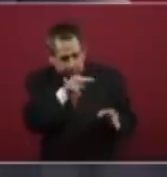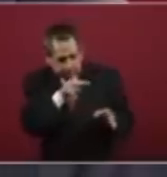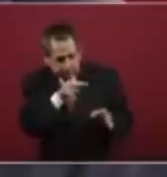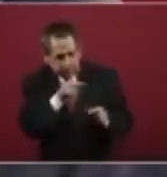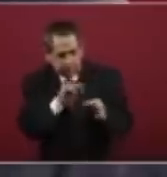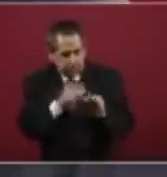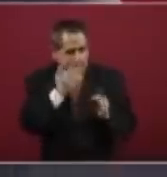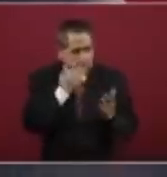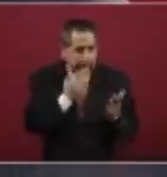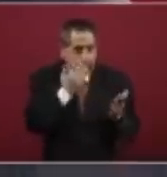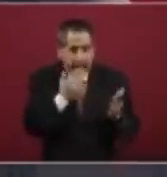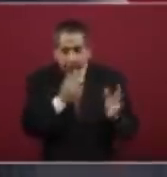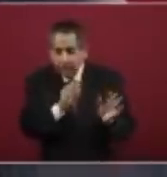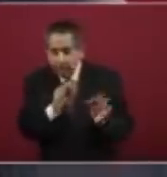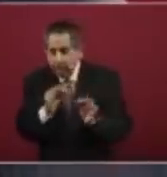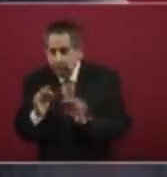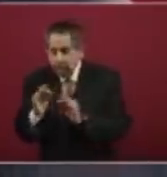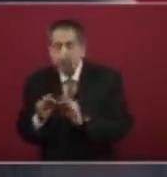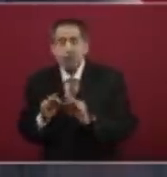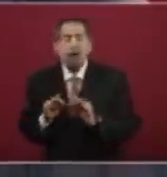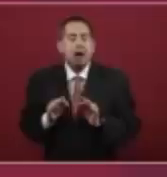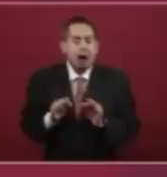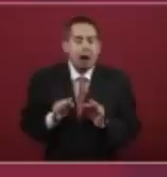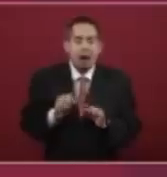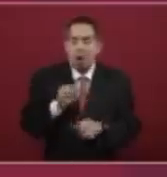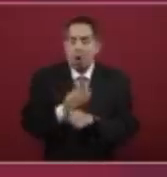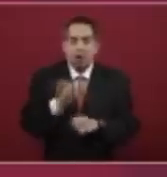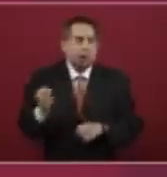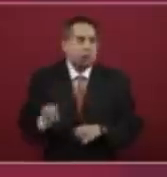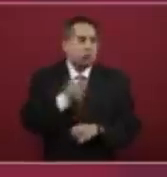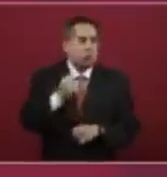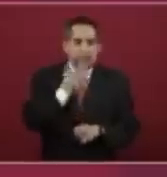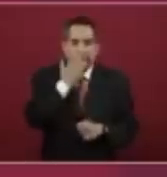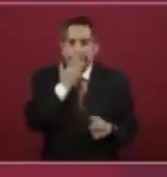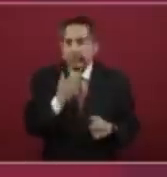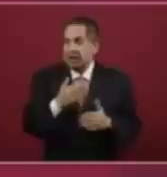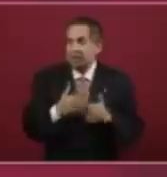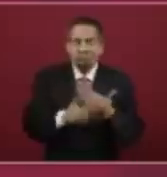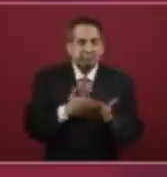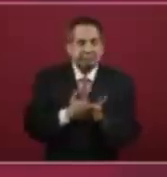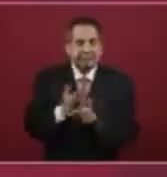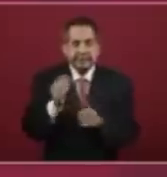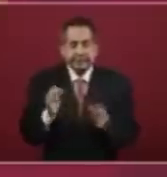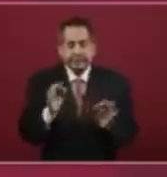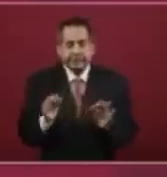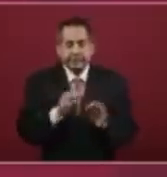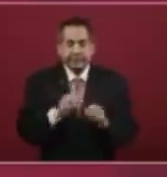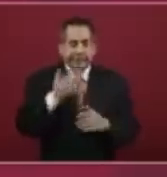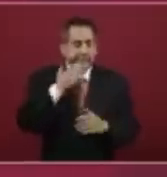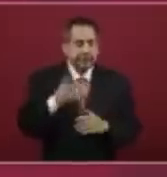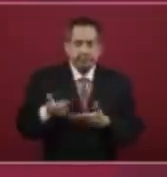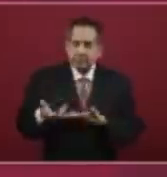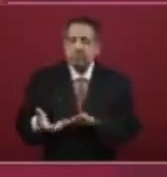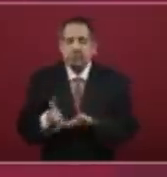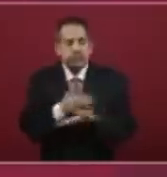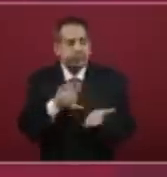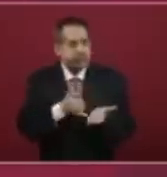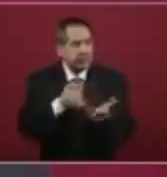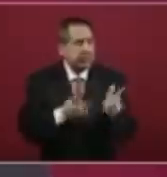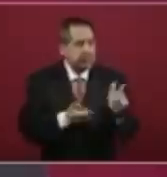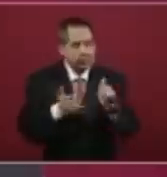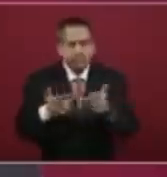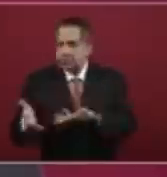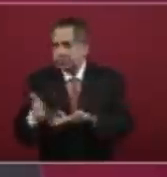cosas como hasta ahora, que afortunadamente vamos muy bien, que va bien la recaudación, que